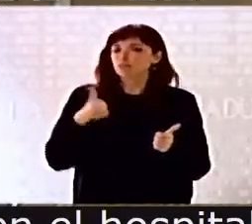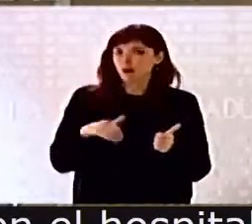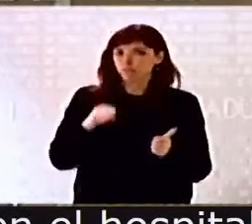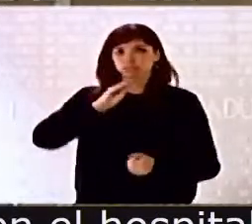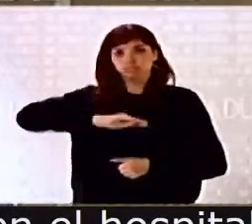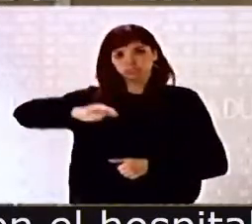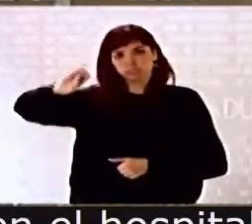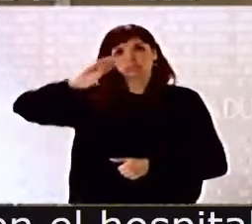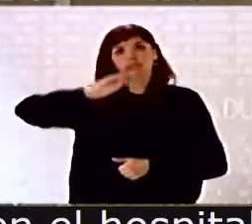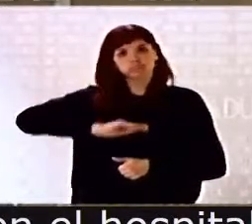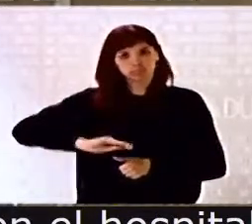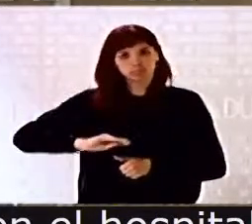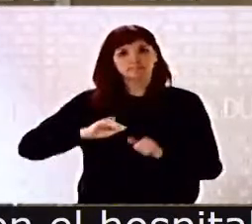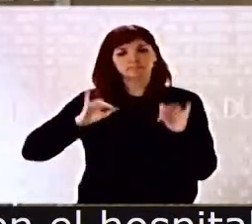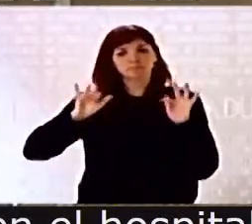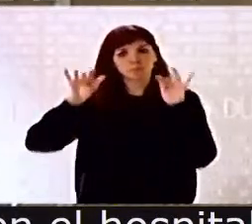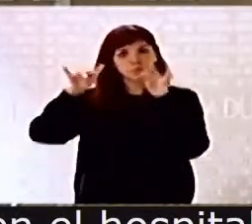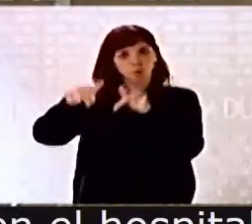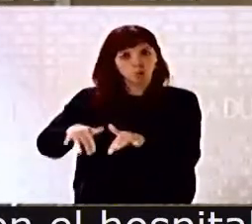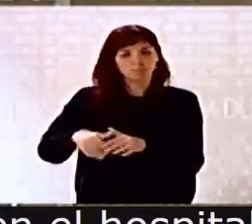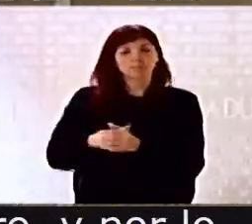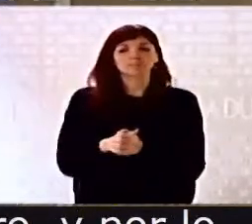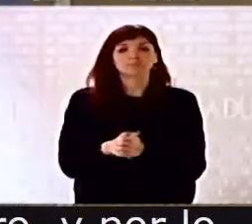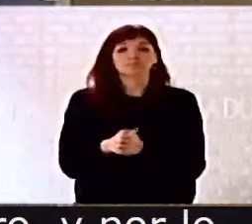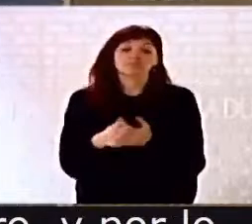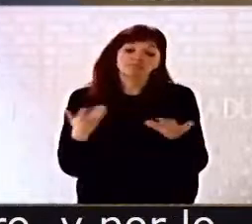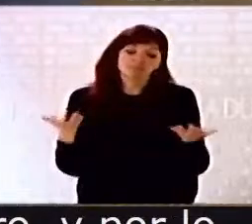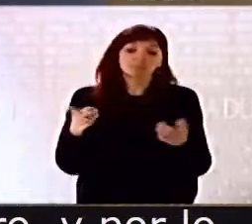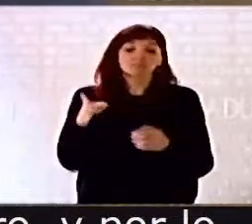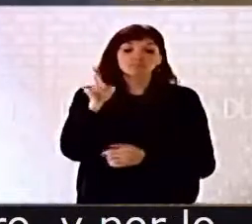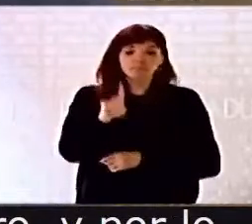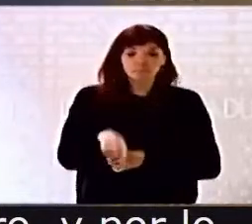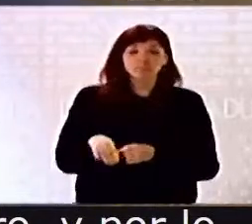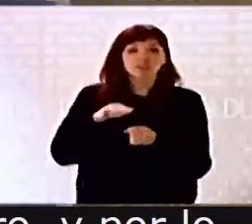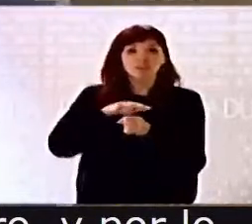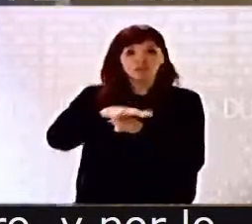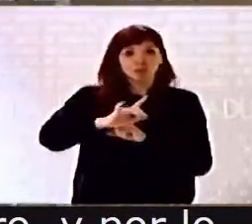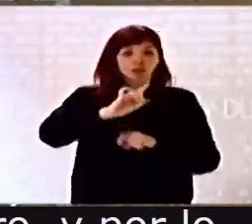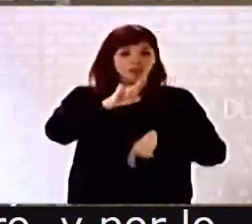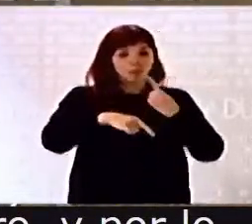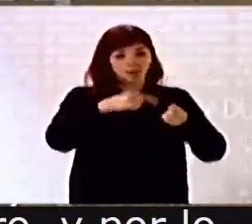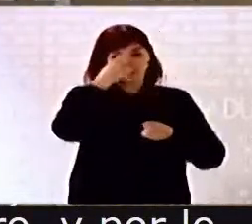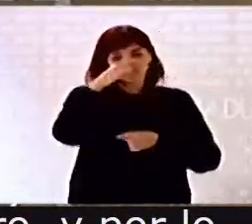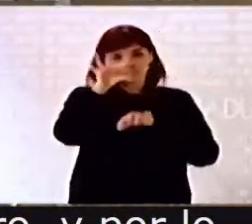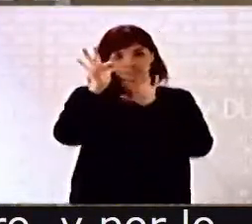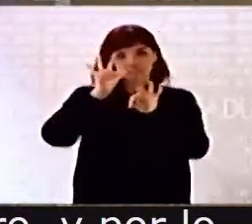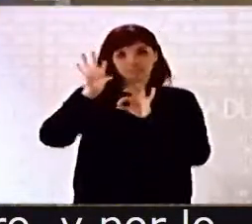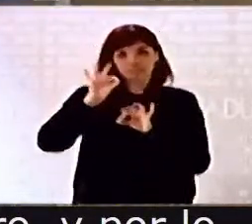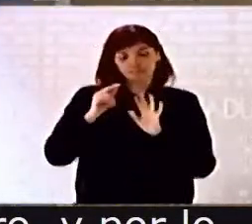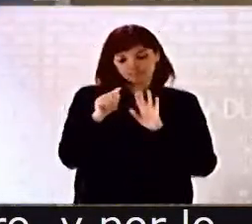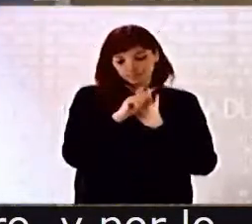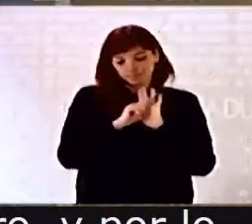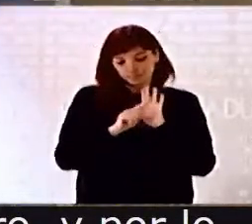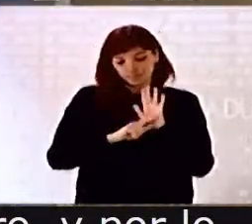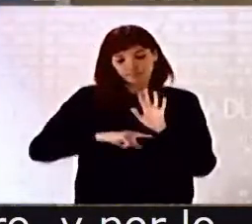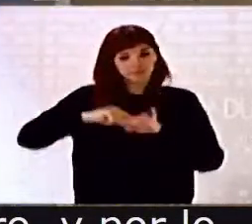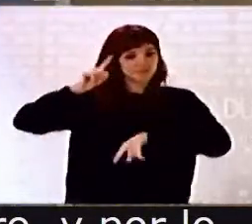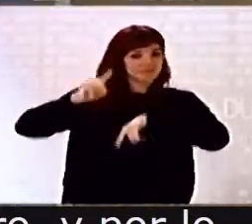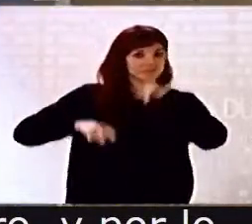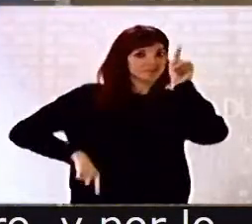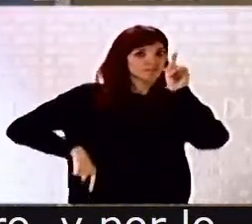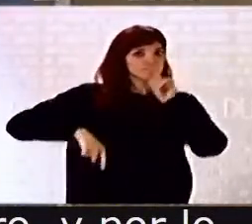número y, por tanto, eso también influye en las medidas a adoptar en función de las incidencias que